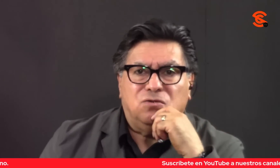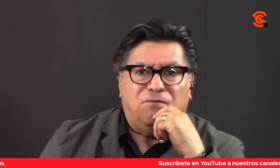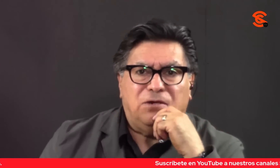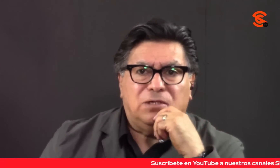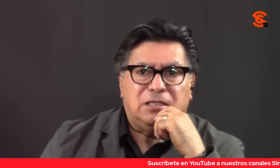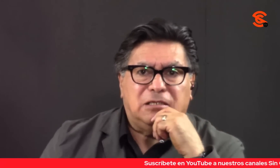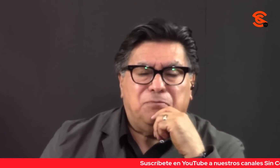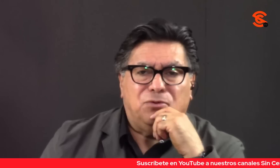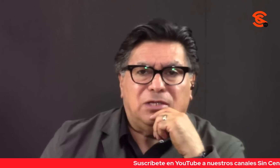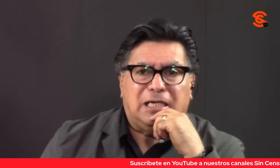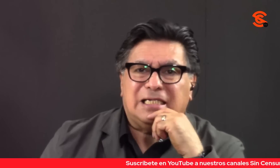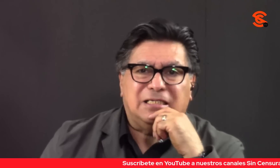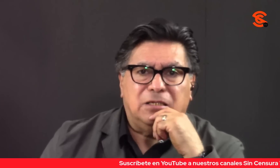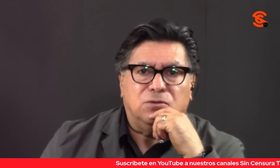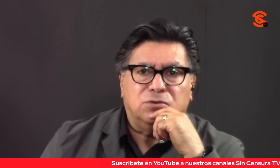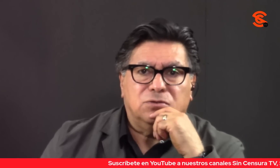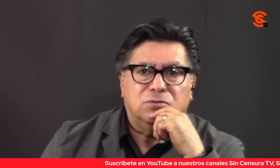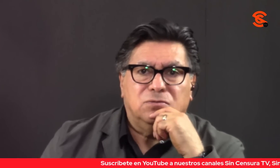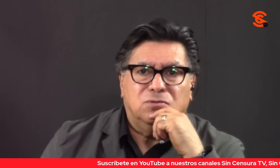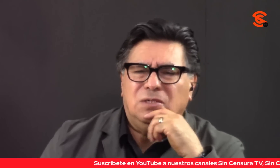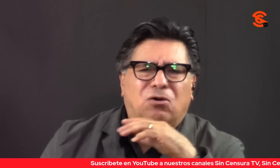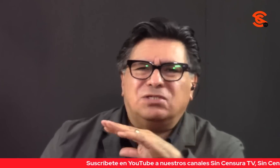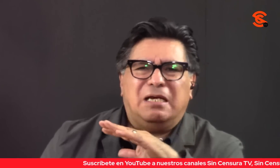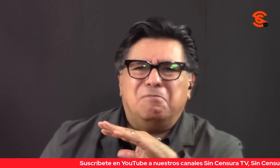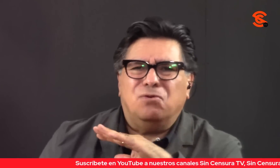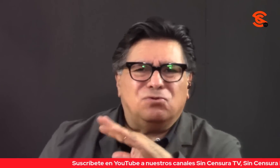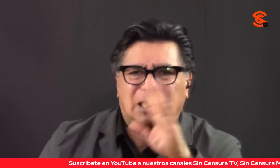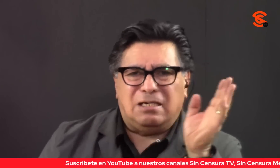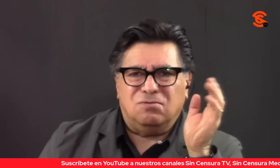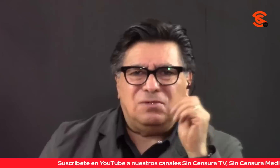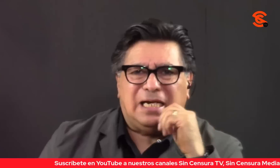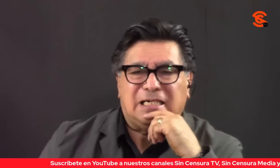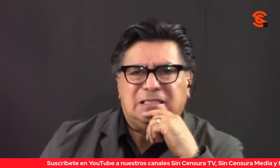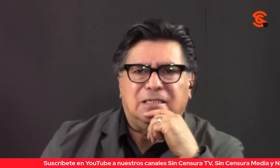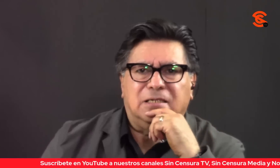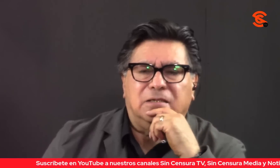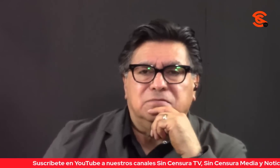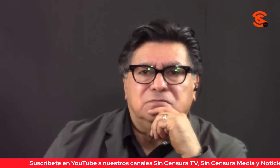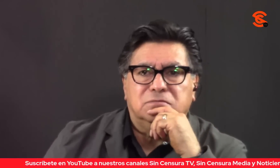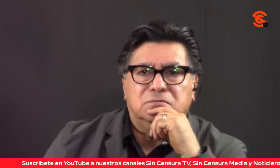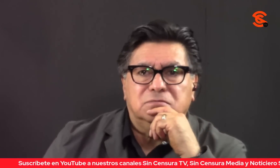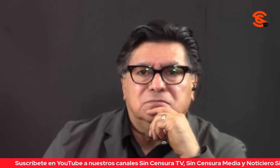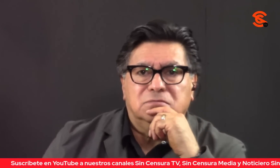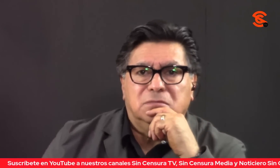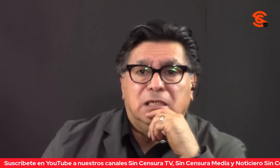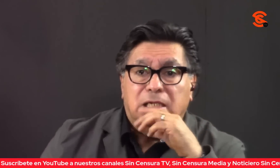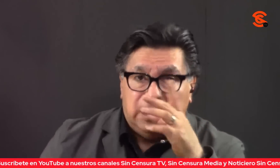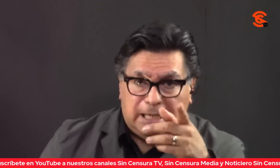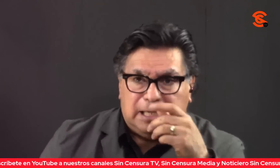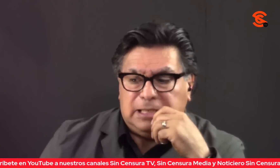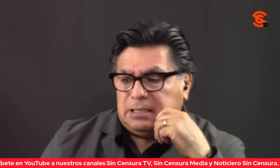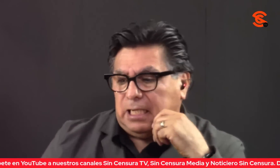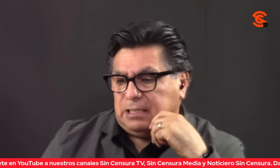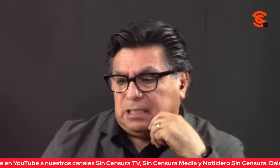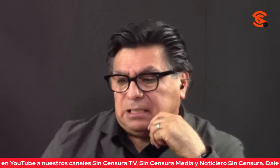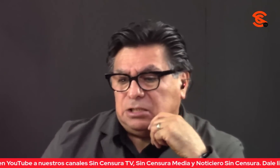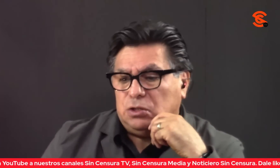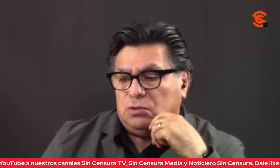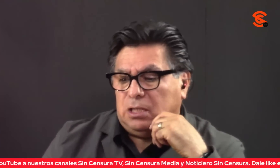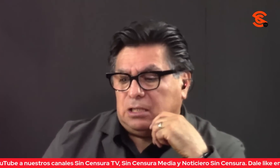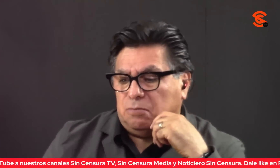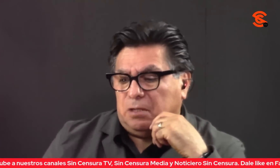había sufrido este tipo de castigos. Una cosa brutal, una carnicería. Y gracias a